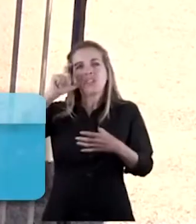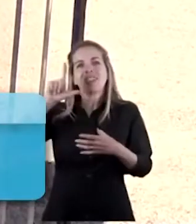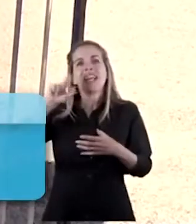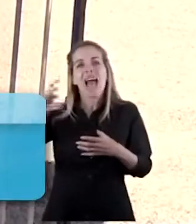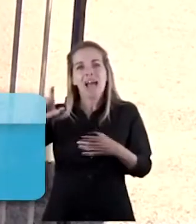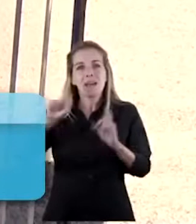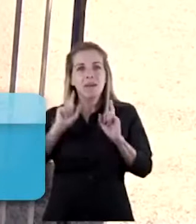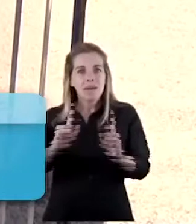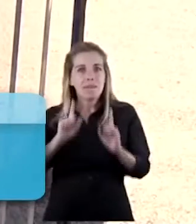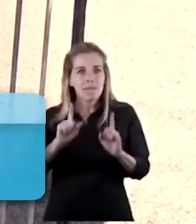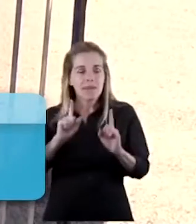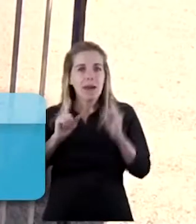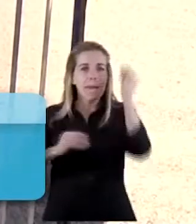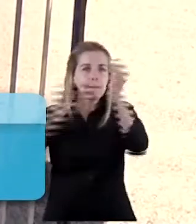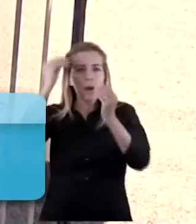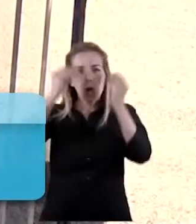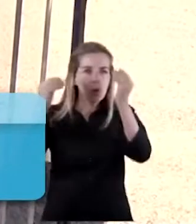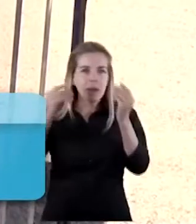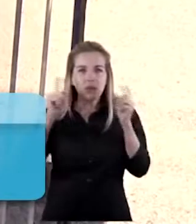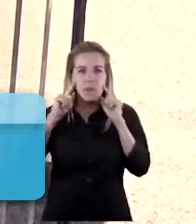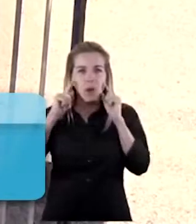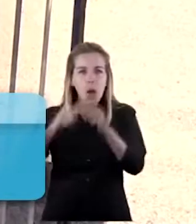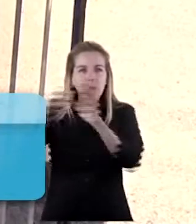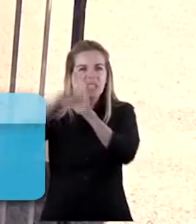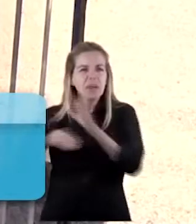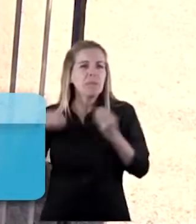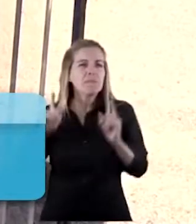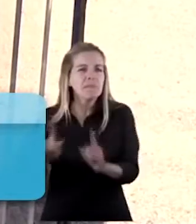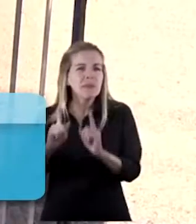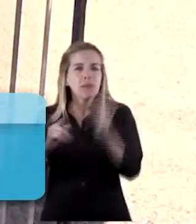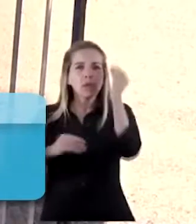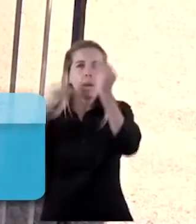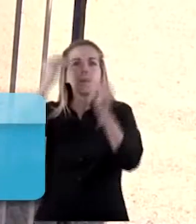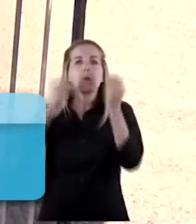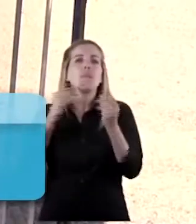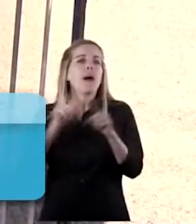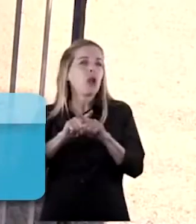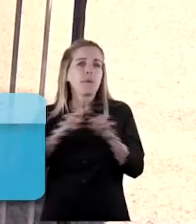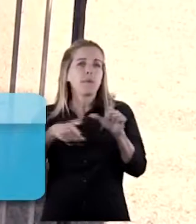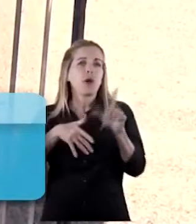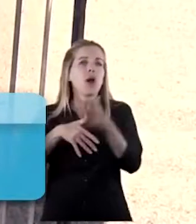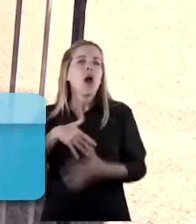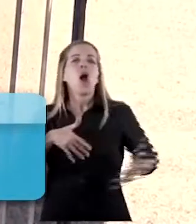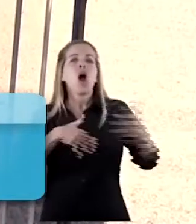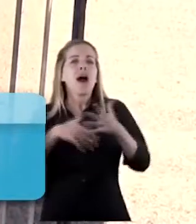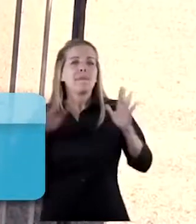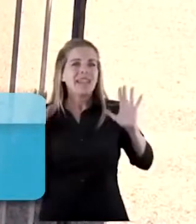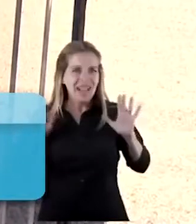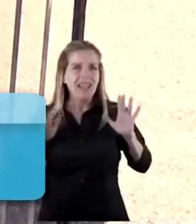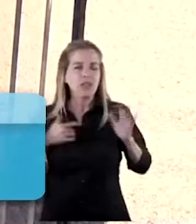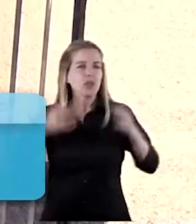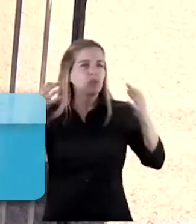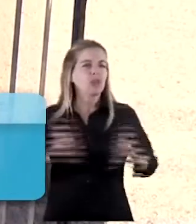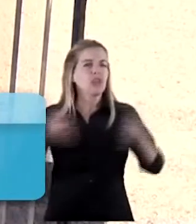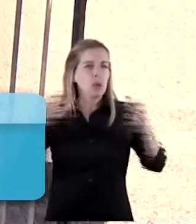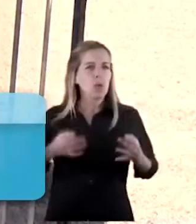preocupación del continente. La verdad, tengo la convicción de que, tal como lo hablé con el presidente Sánchez, como lo